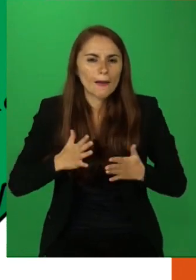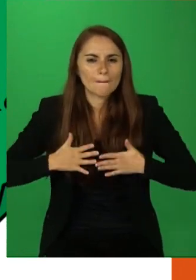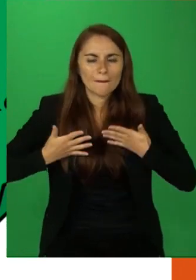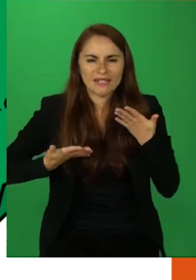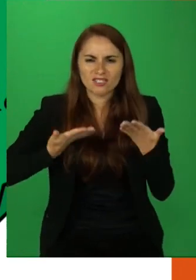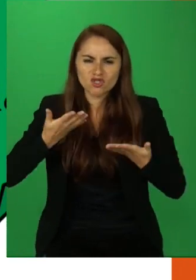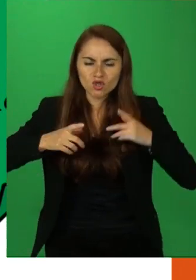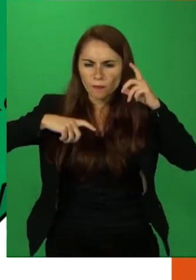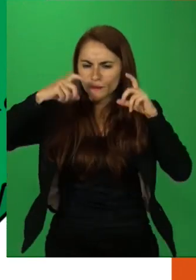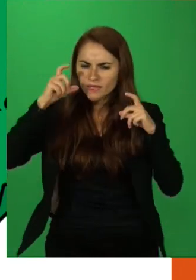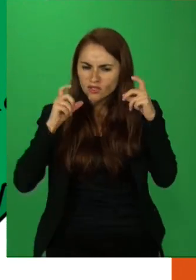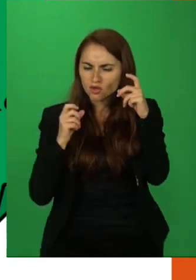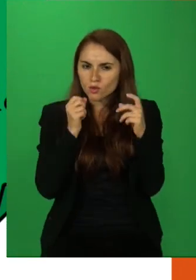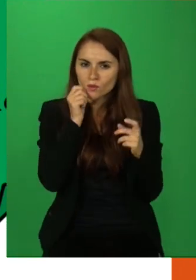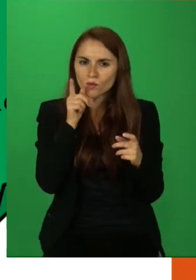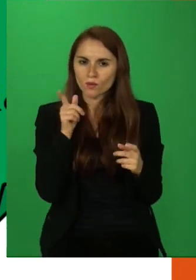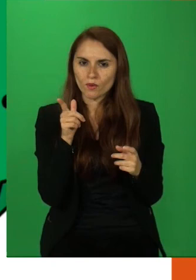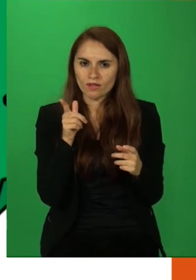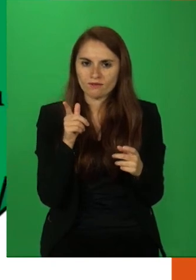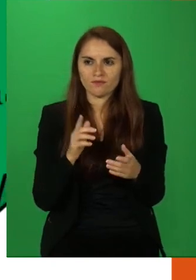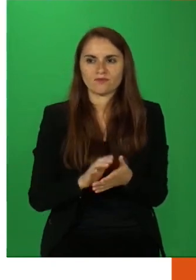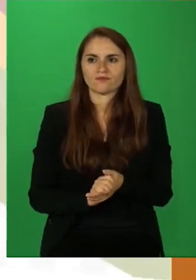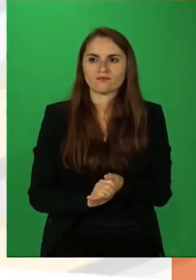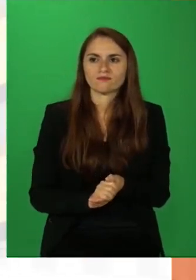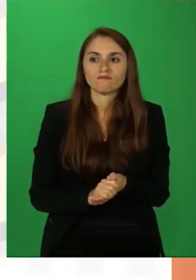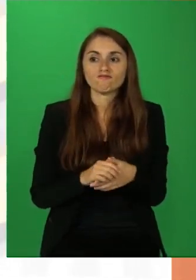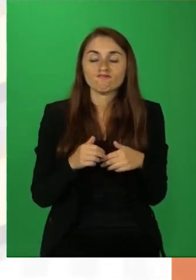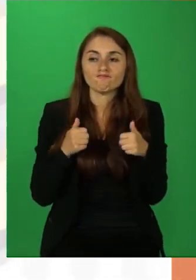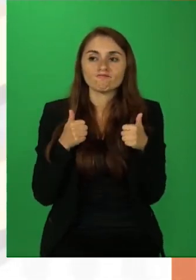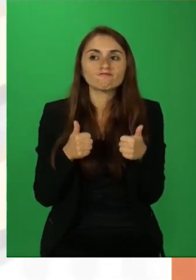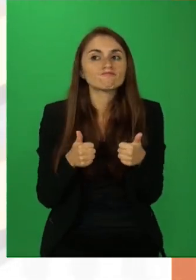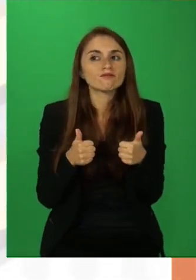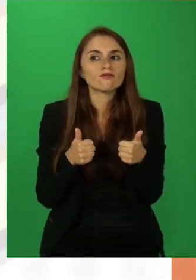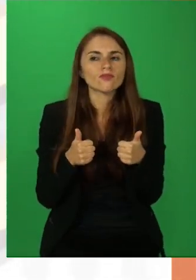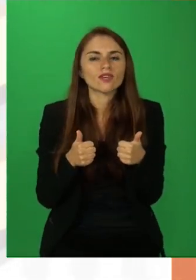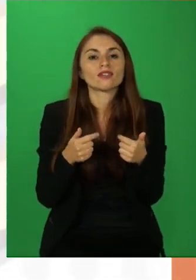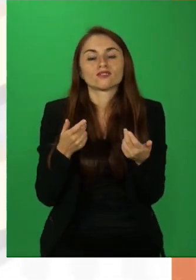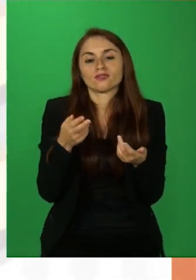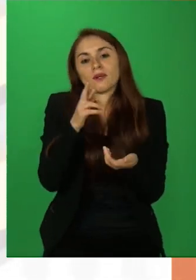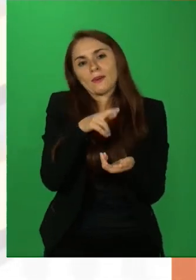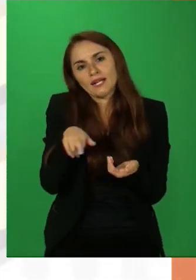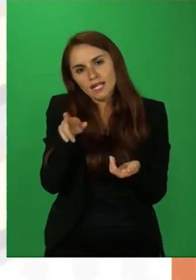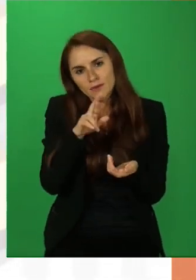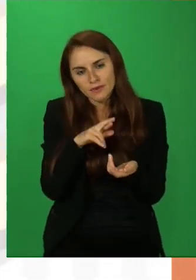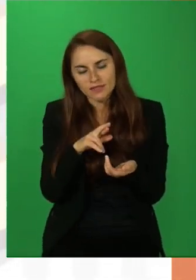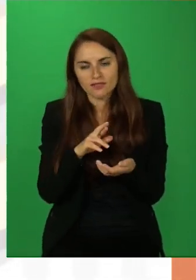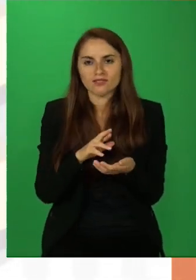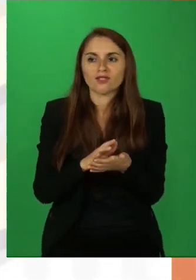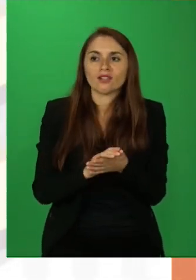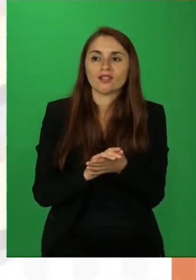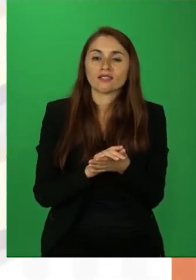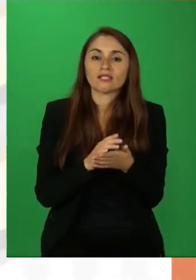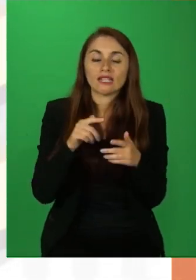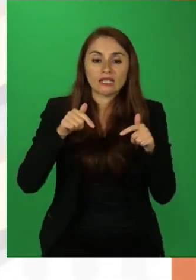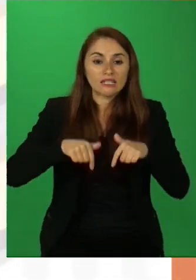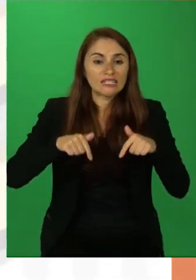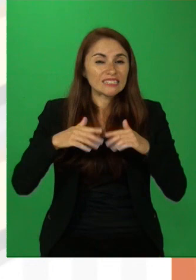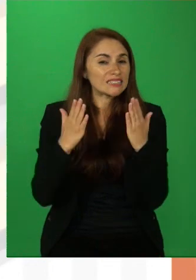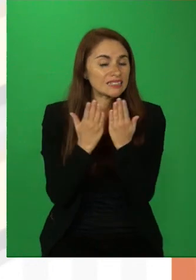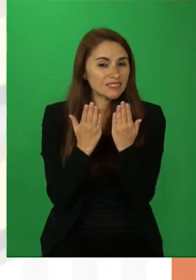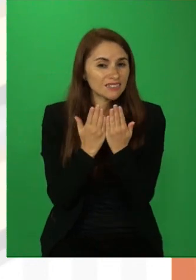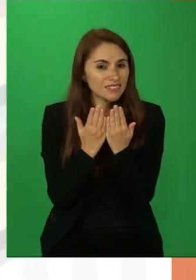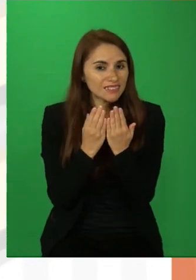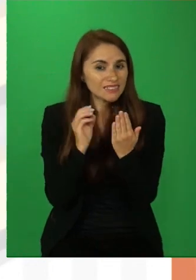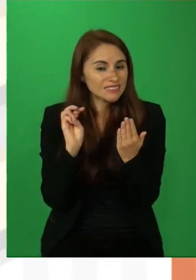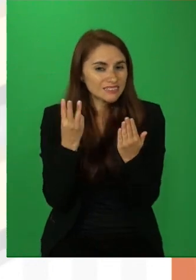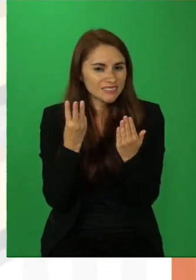su totalidad. ¿Bien? Perfecto. Quiero reiterar por última vez que esta clase es una de